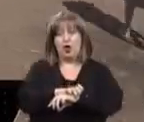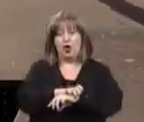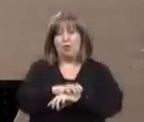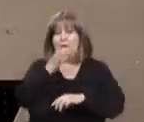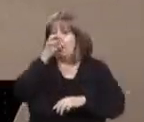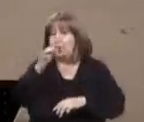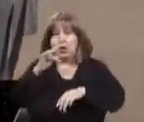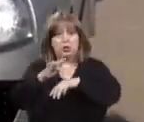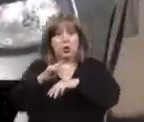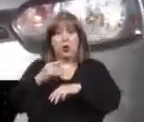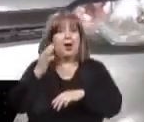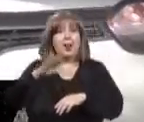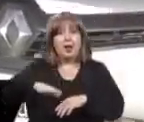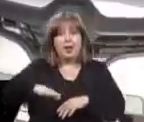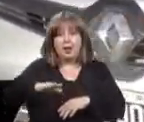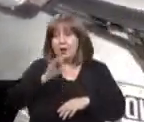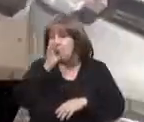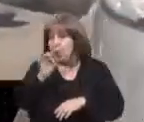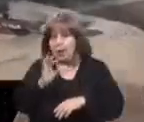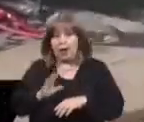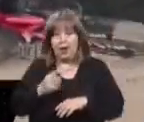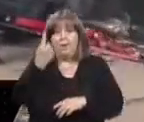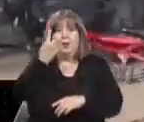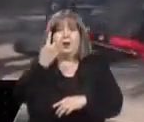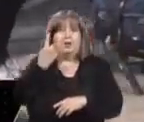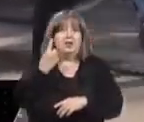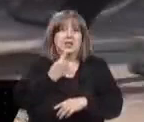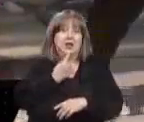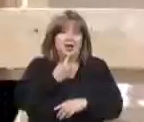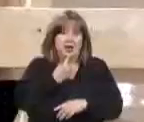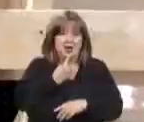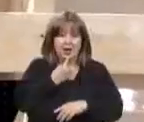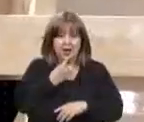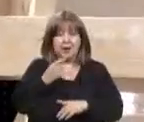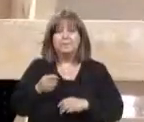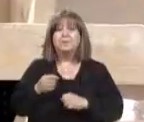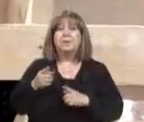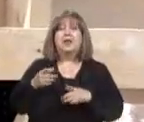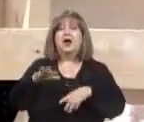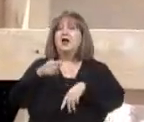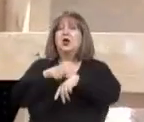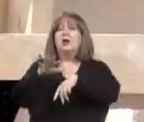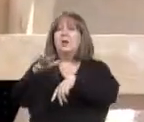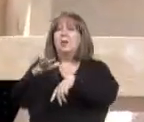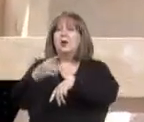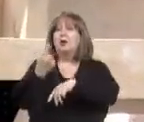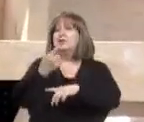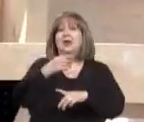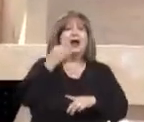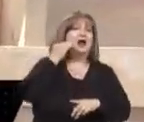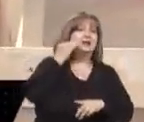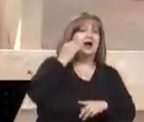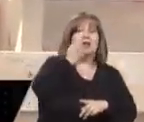la nena nunca siempre la estuvo al lado aproximadamente y fue como a la 1:30